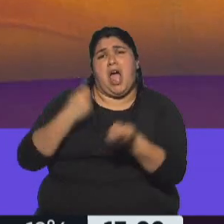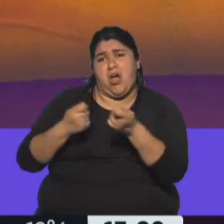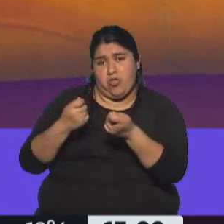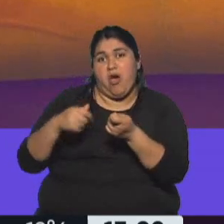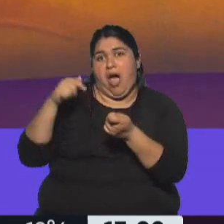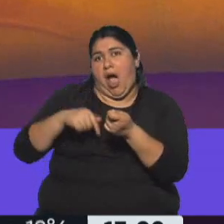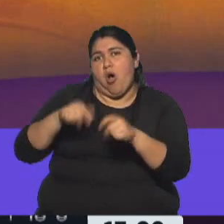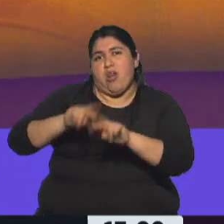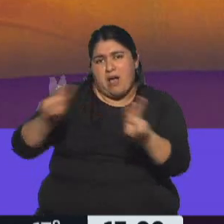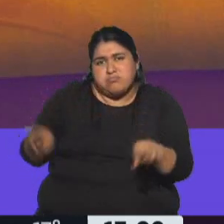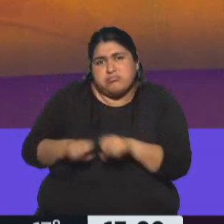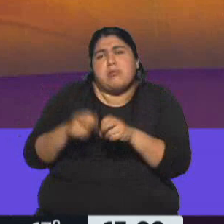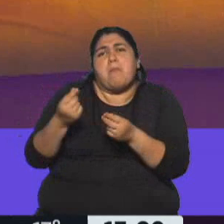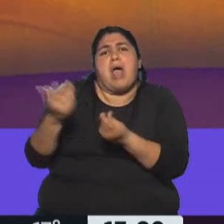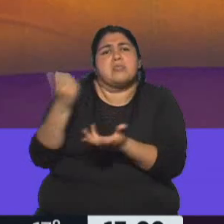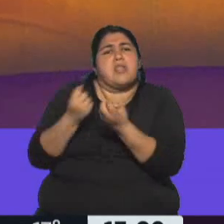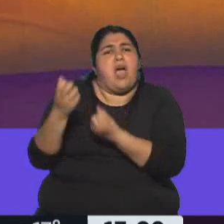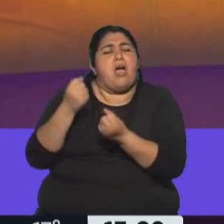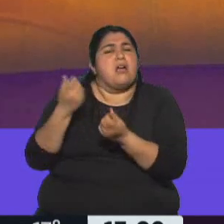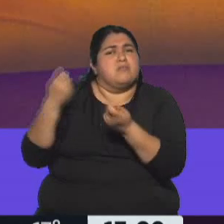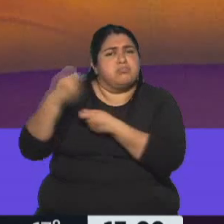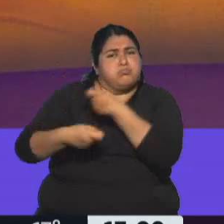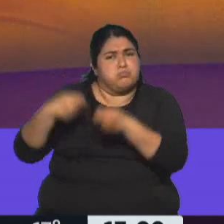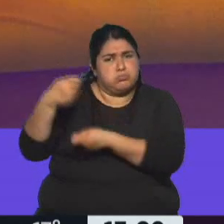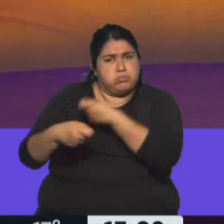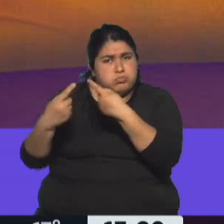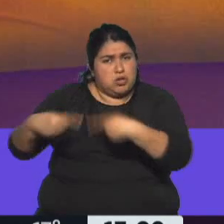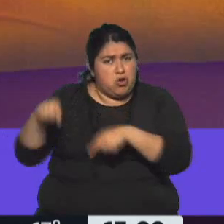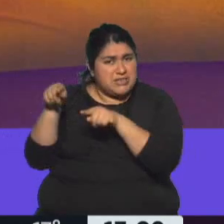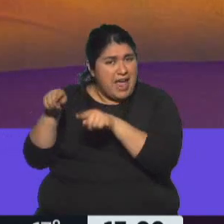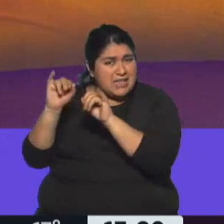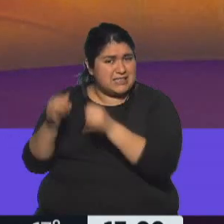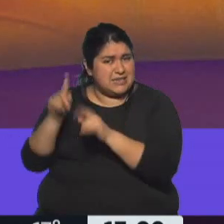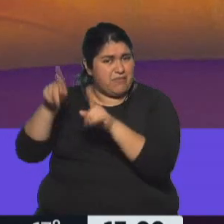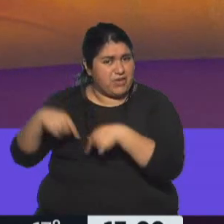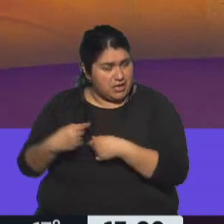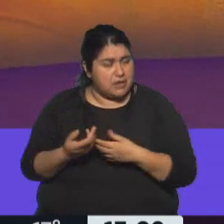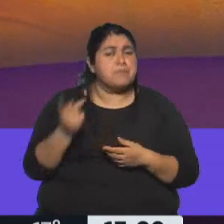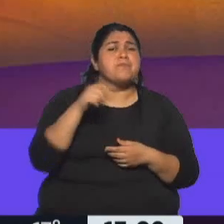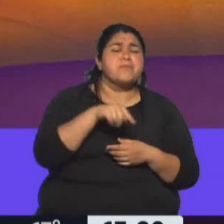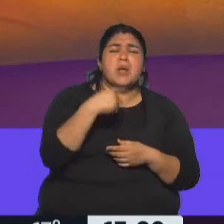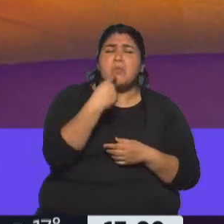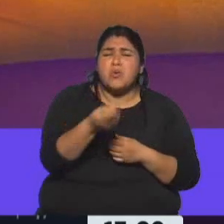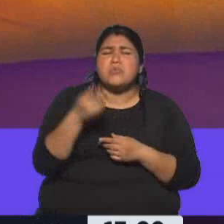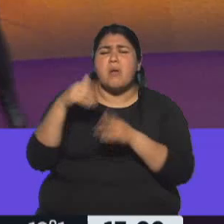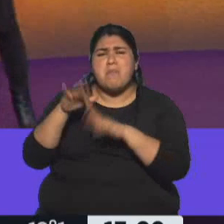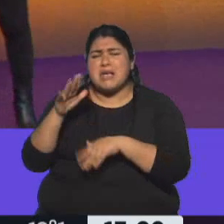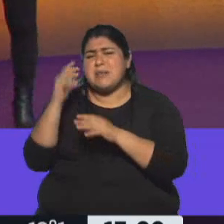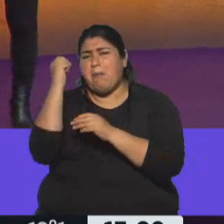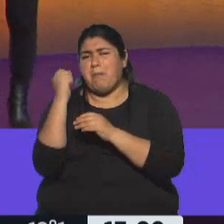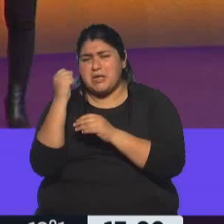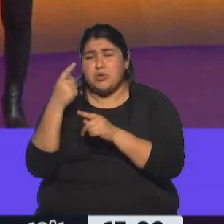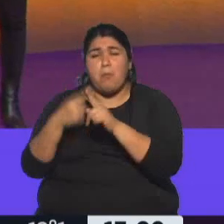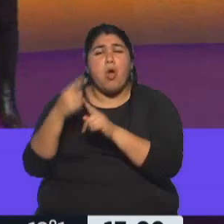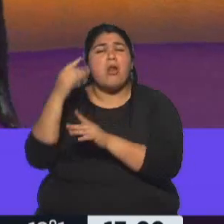hoy el Tesoro, los consigue a los pesos con financiación en pesos en el mercado local. En segundo lugar, se licúa la deuda en pesos por devaluación. Esto quizás es